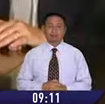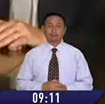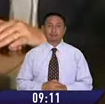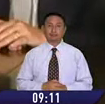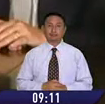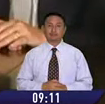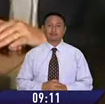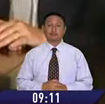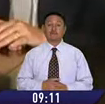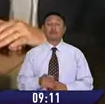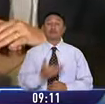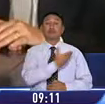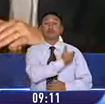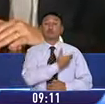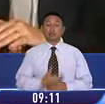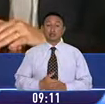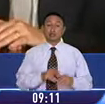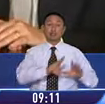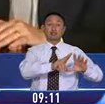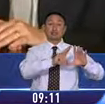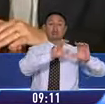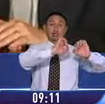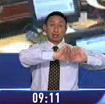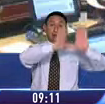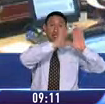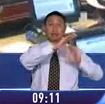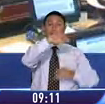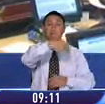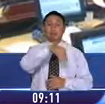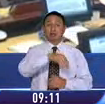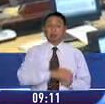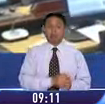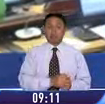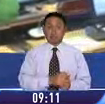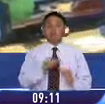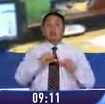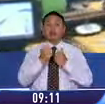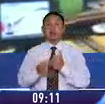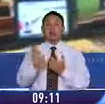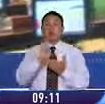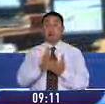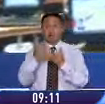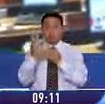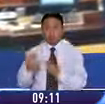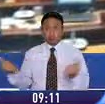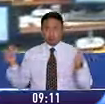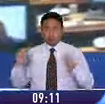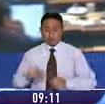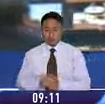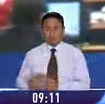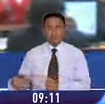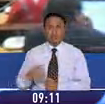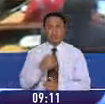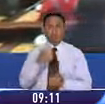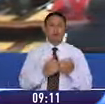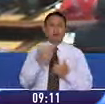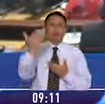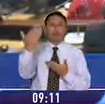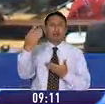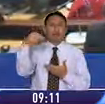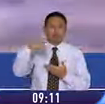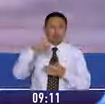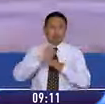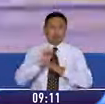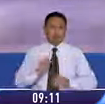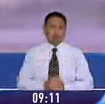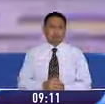La cadena del presidente fue a las 7 de la mañana de ese miércoles y tras la disolución de la Asamblea Nacional y la inestabilidad política que se vive en el